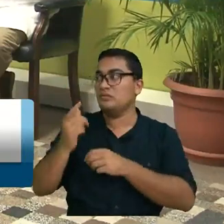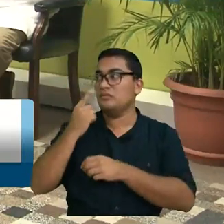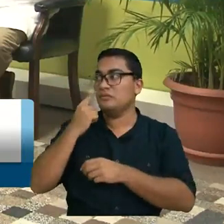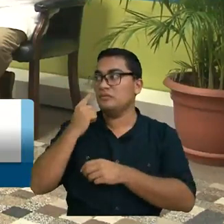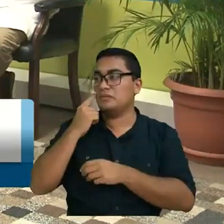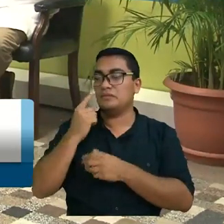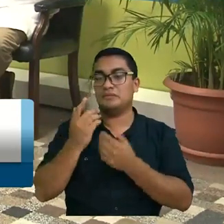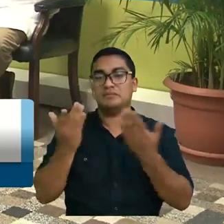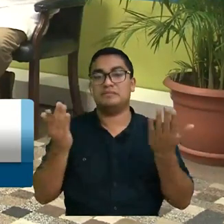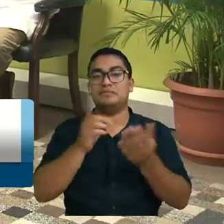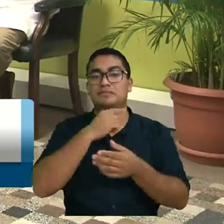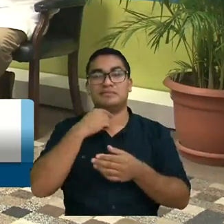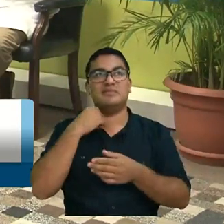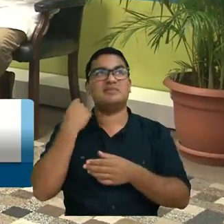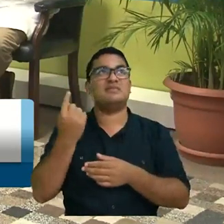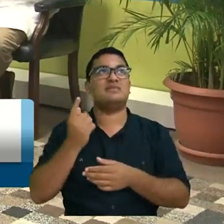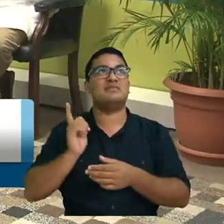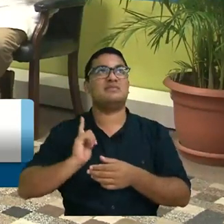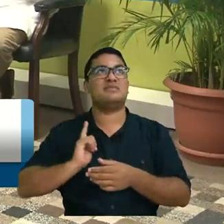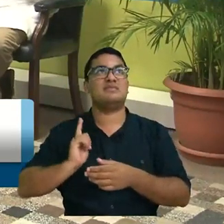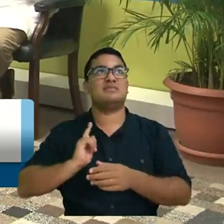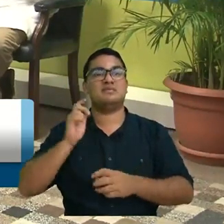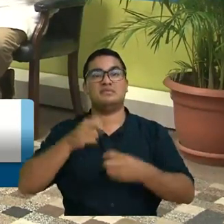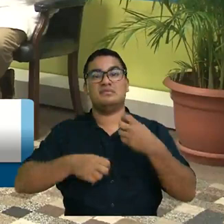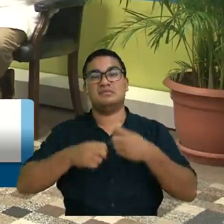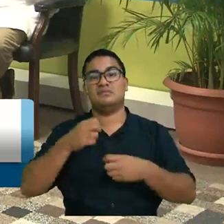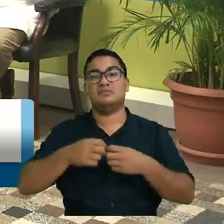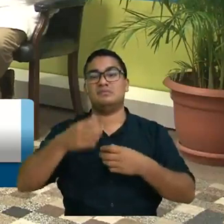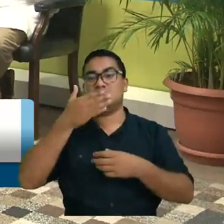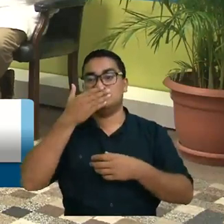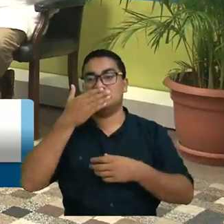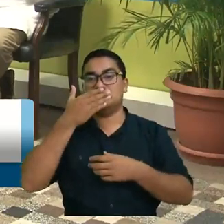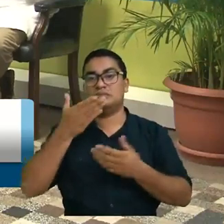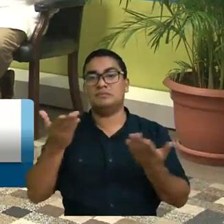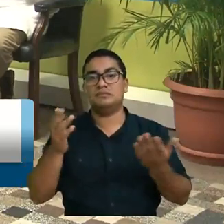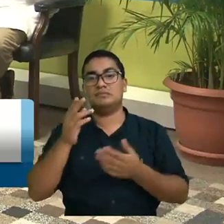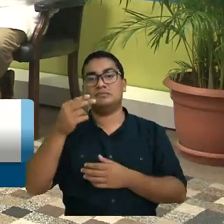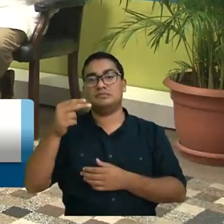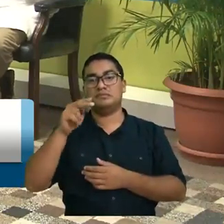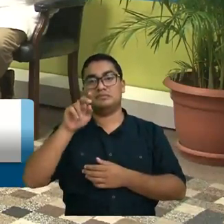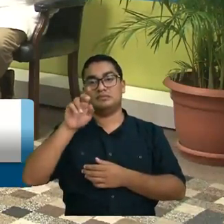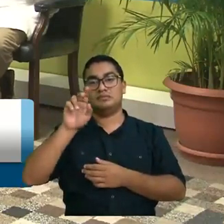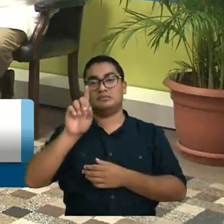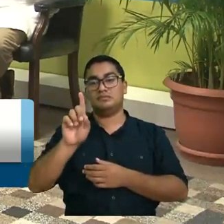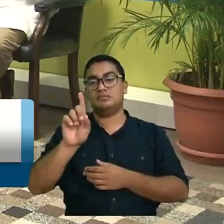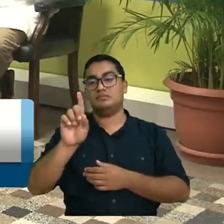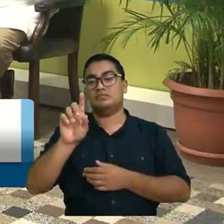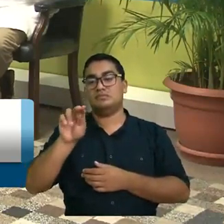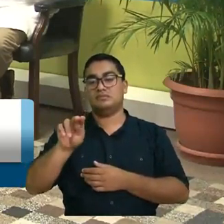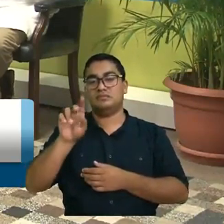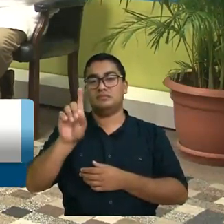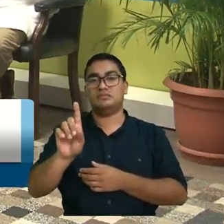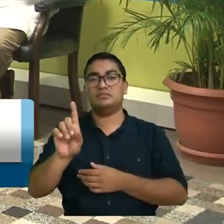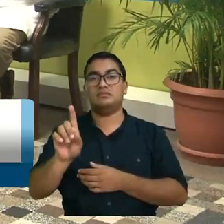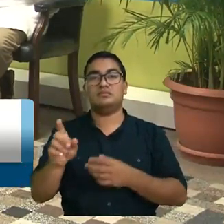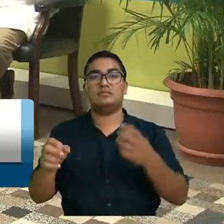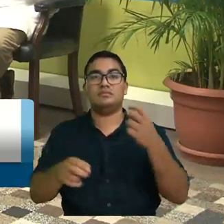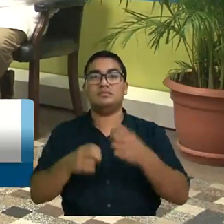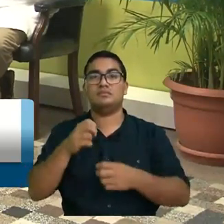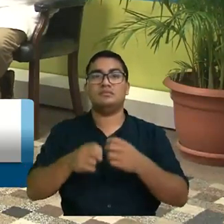hay mayores afectaciones de una gripe normal. Cuando hablamos del H1N1, ¿qué síntomas más severos